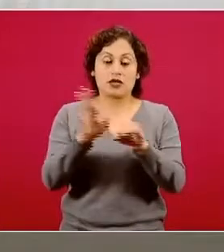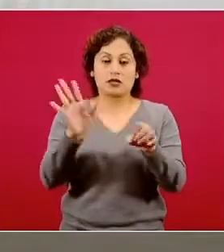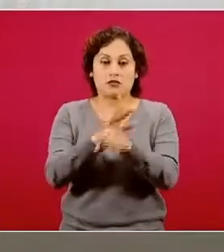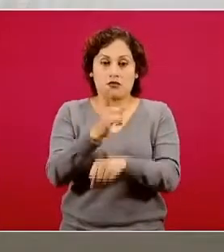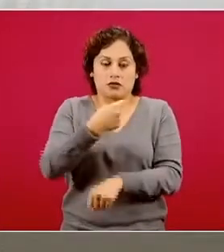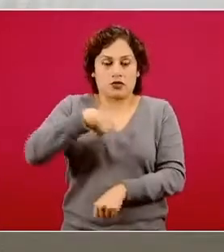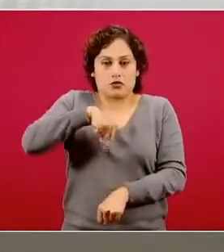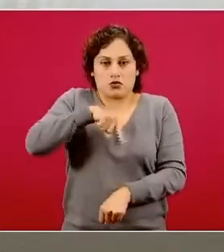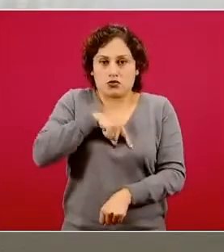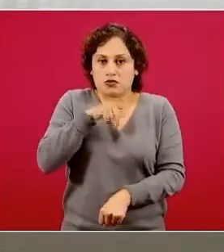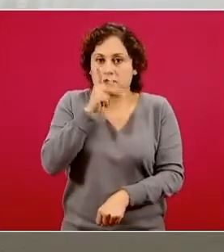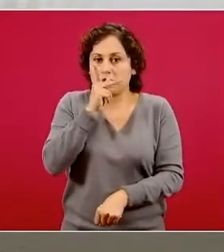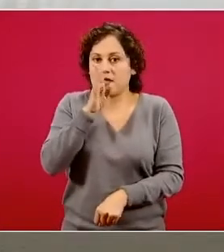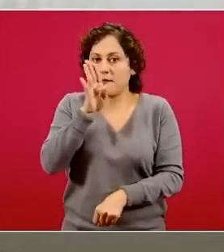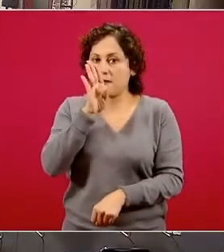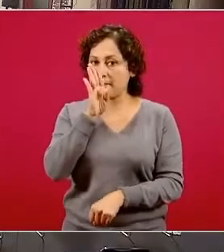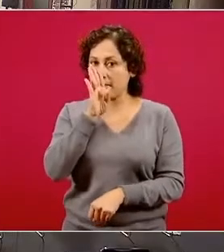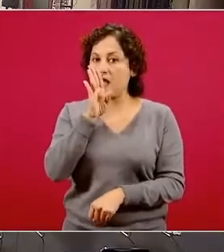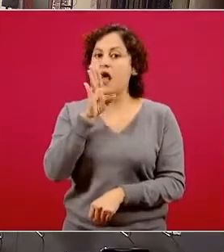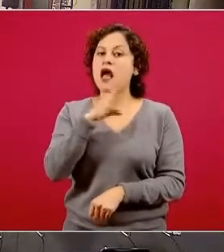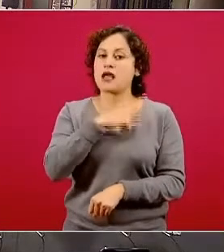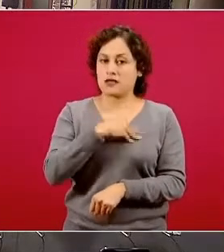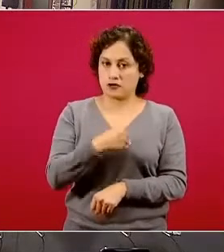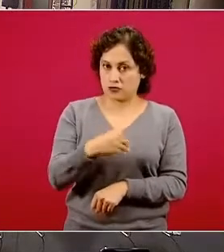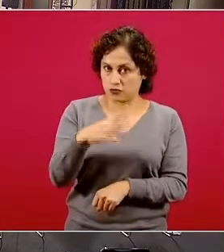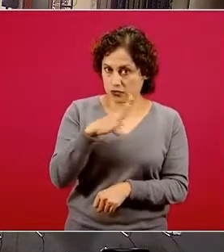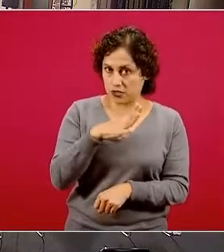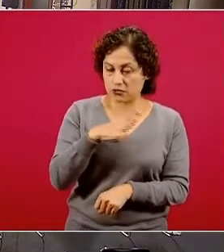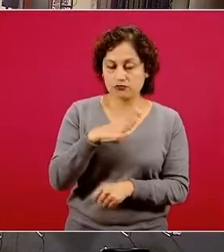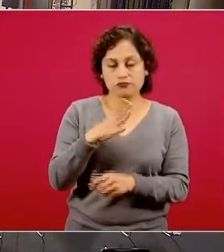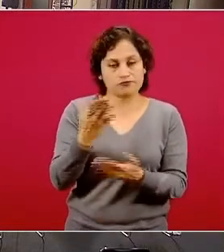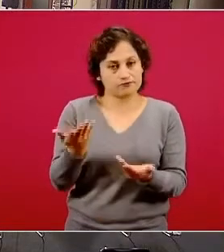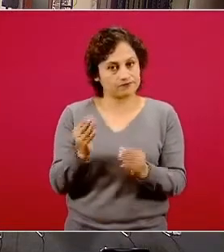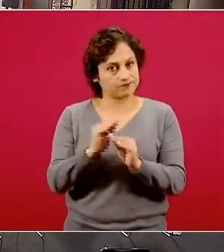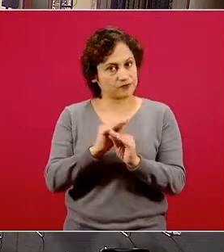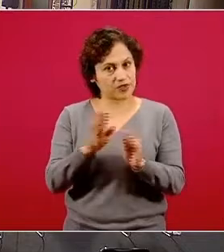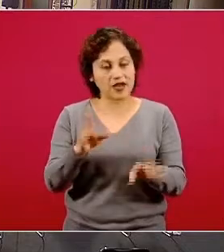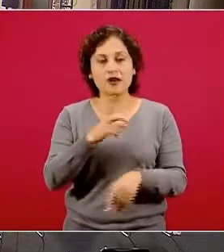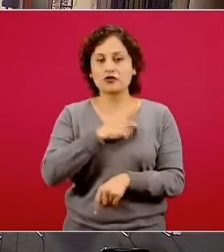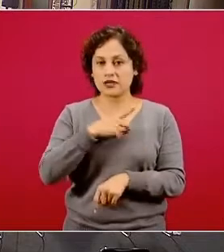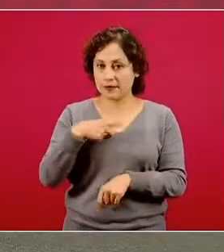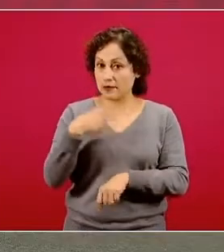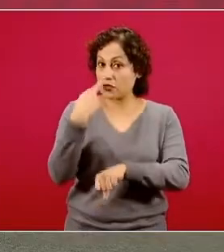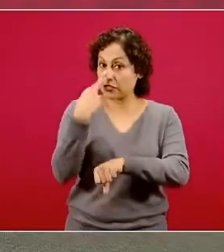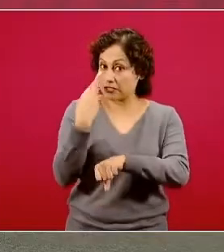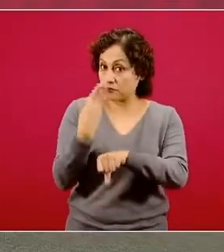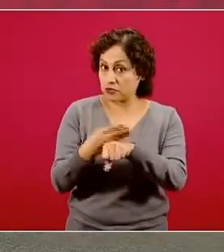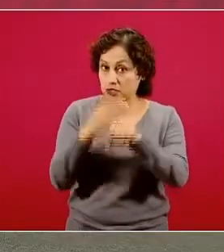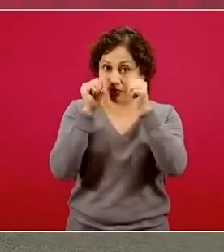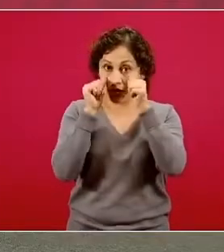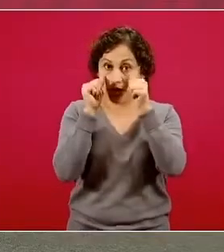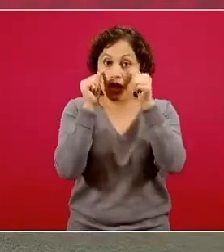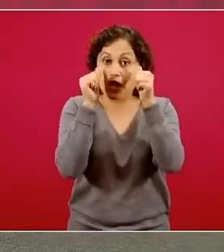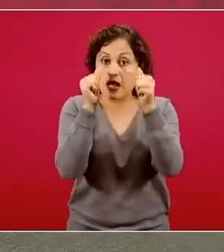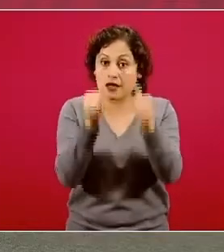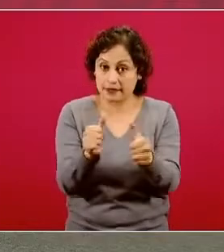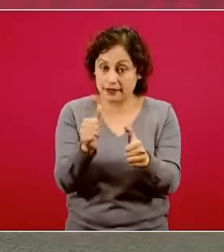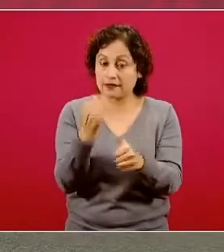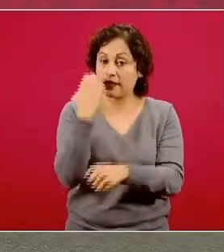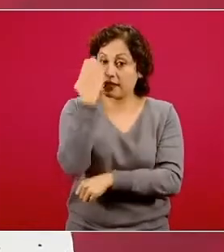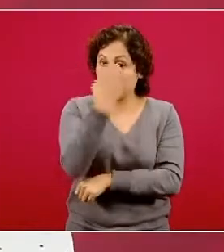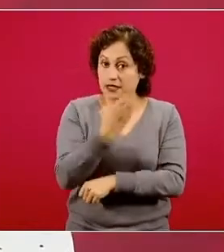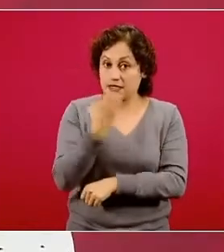de familia somos y debemos colaborar, somos corresponsables y debemos colaborar con nuestras